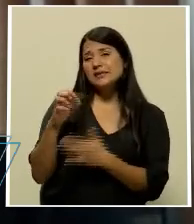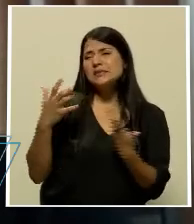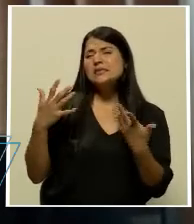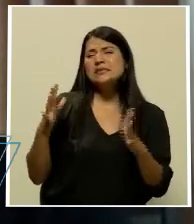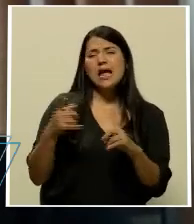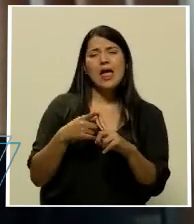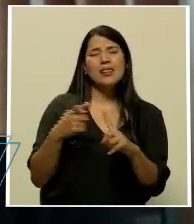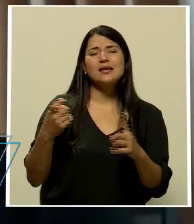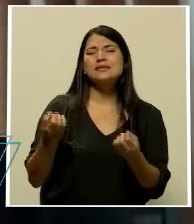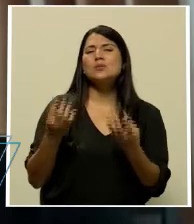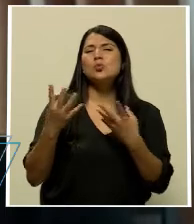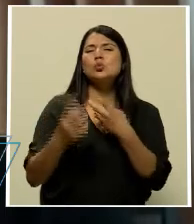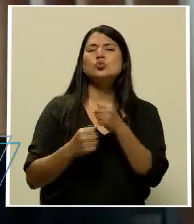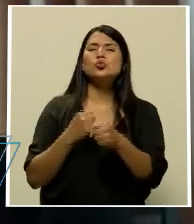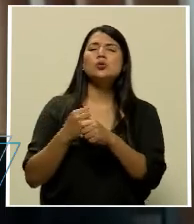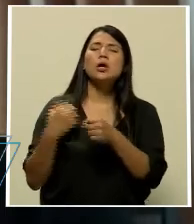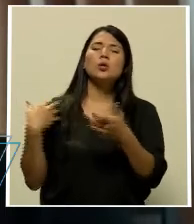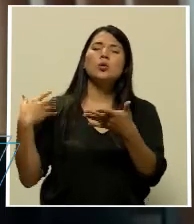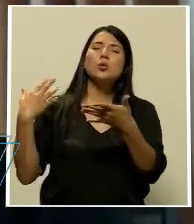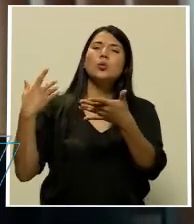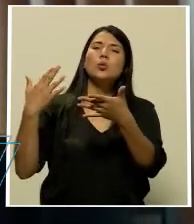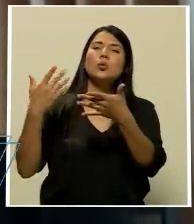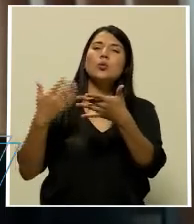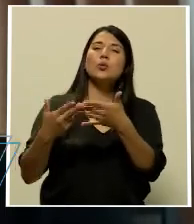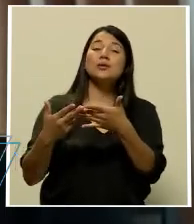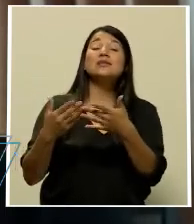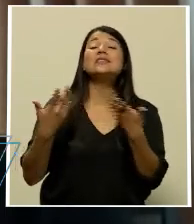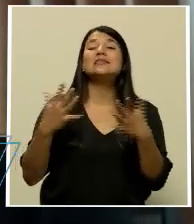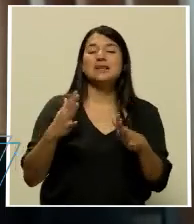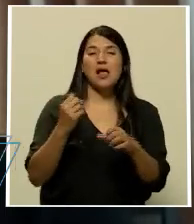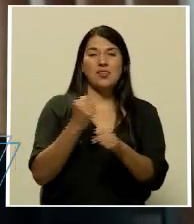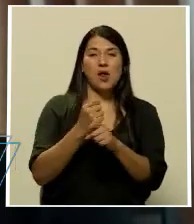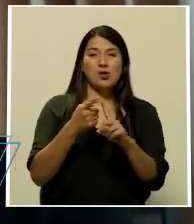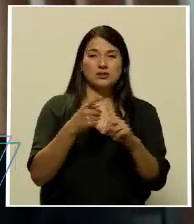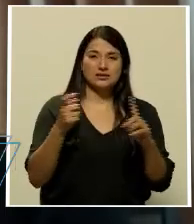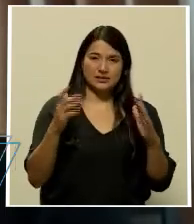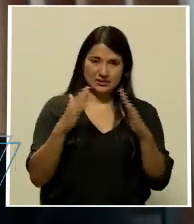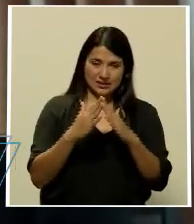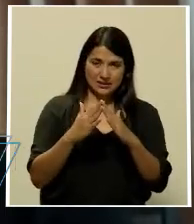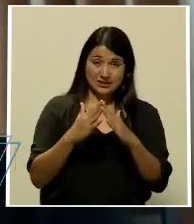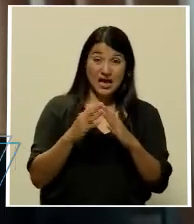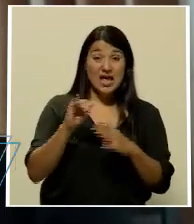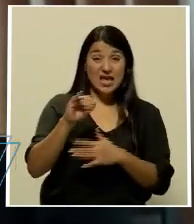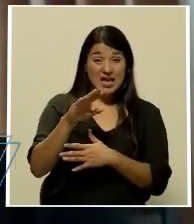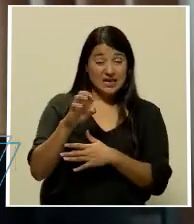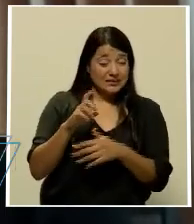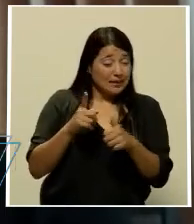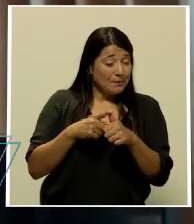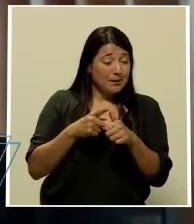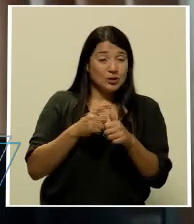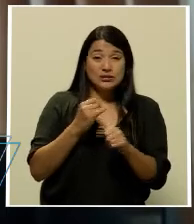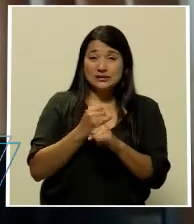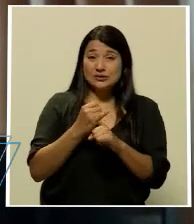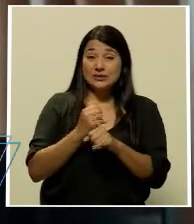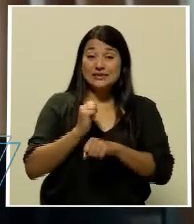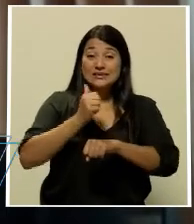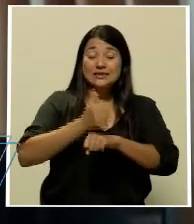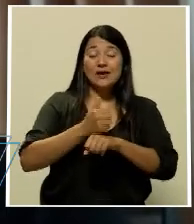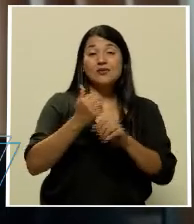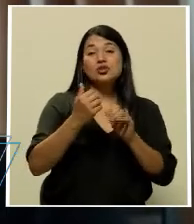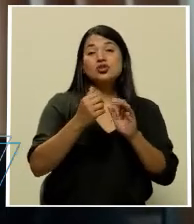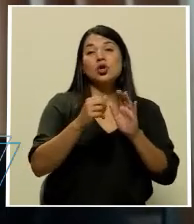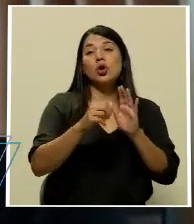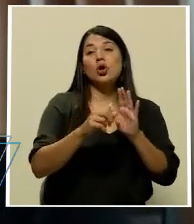hace muchos años o tiempo atrás en teletrabajo. Nosotros fuimos de los primeros pioneros en establecer reglamentos y procedimientos a